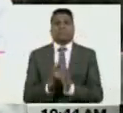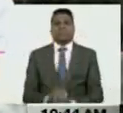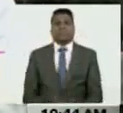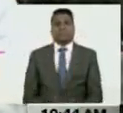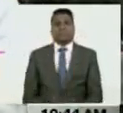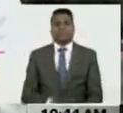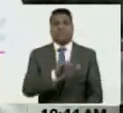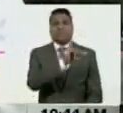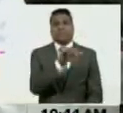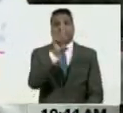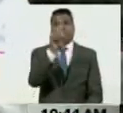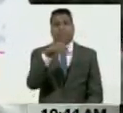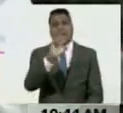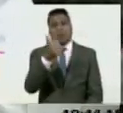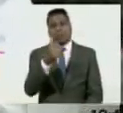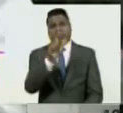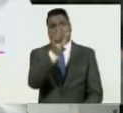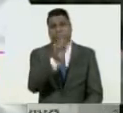también